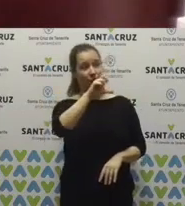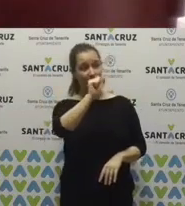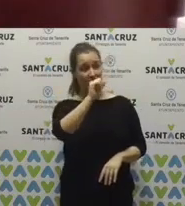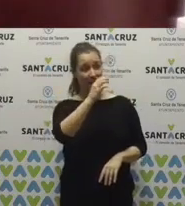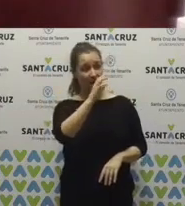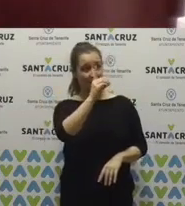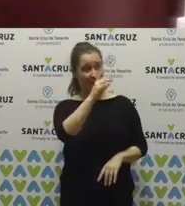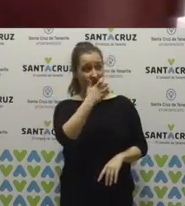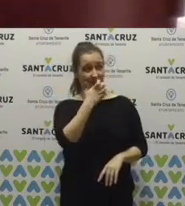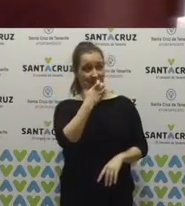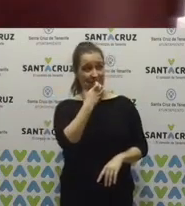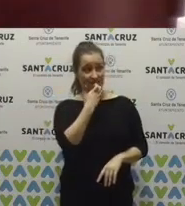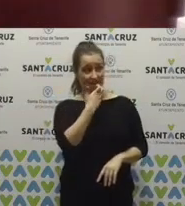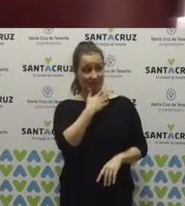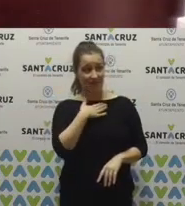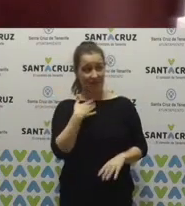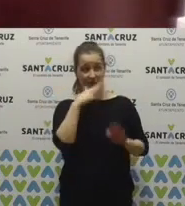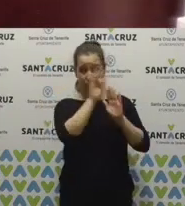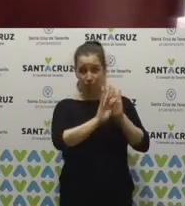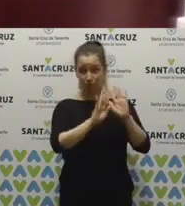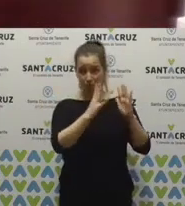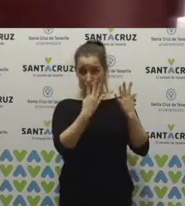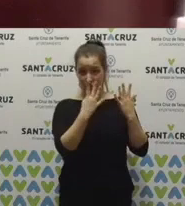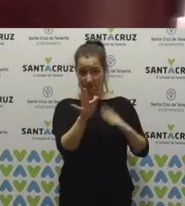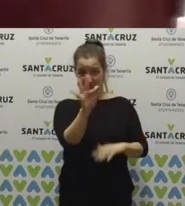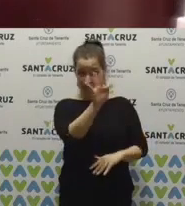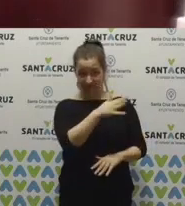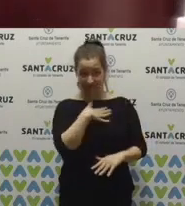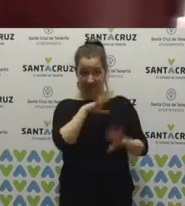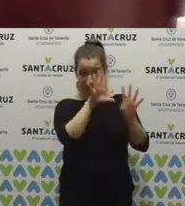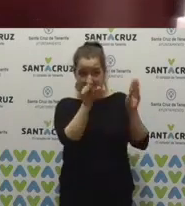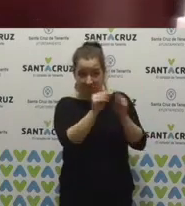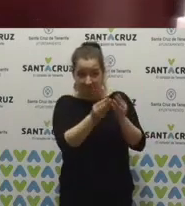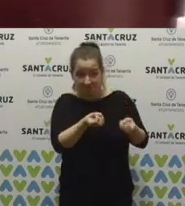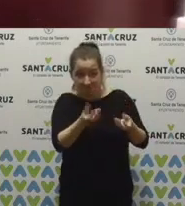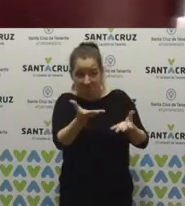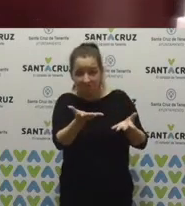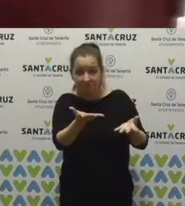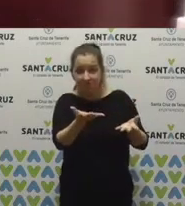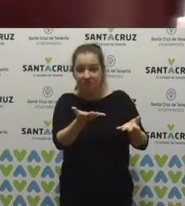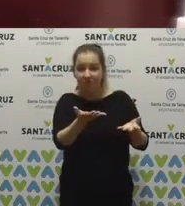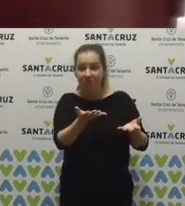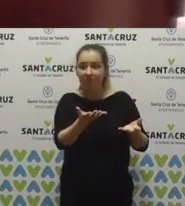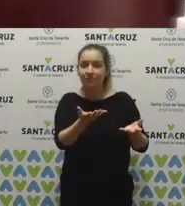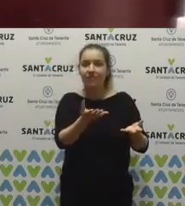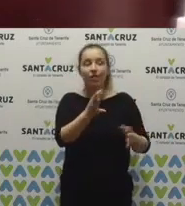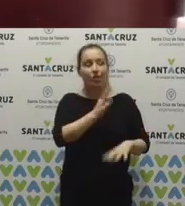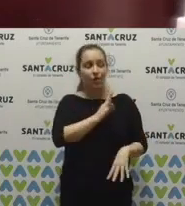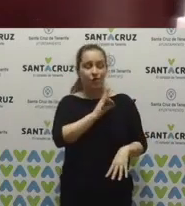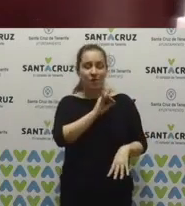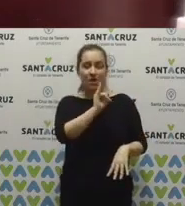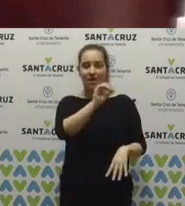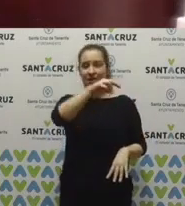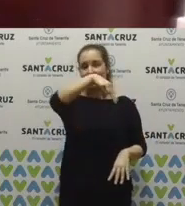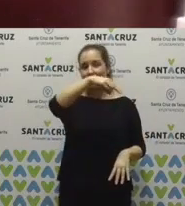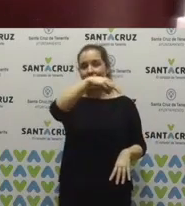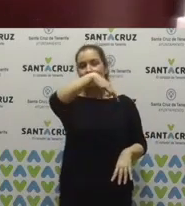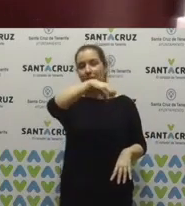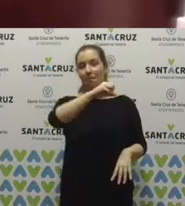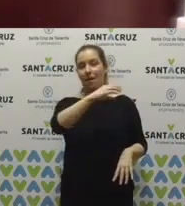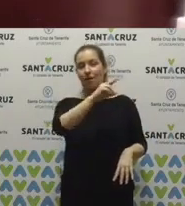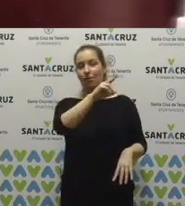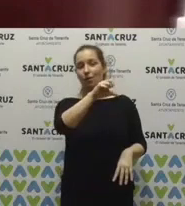nueve de su intervención estamos retomando doña inmaculada había intervenido que ha sido la única